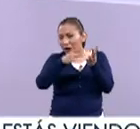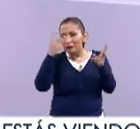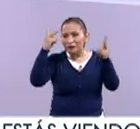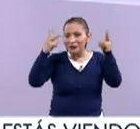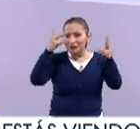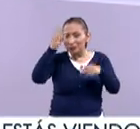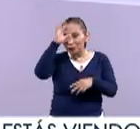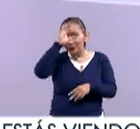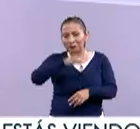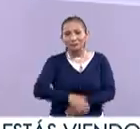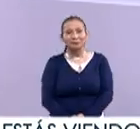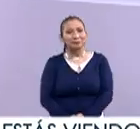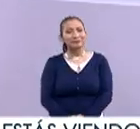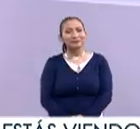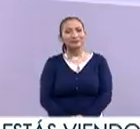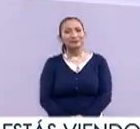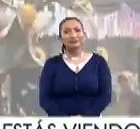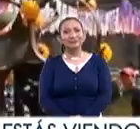alternativas culturales.